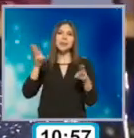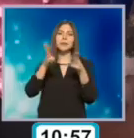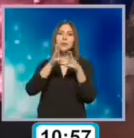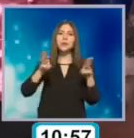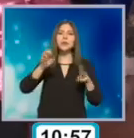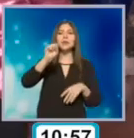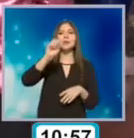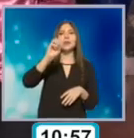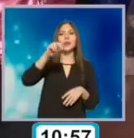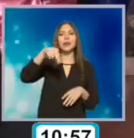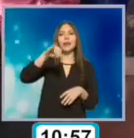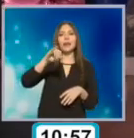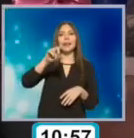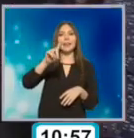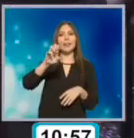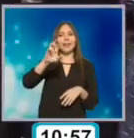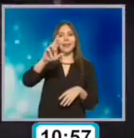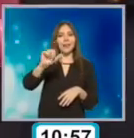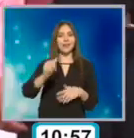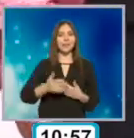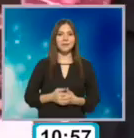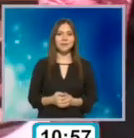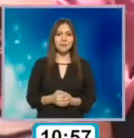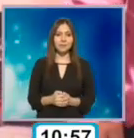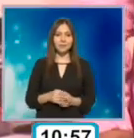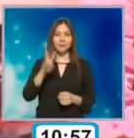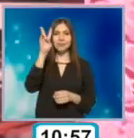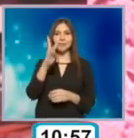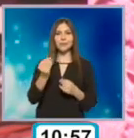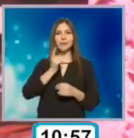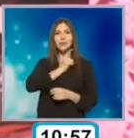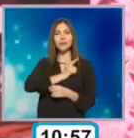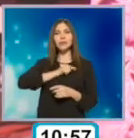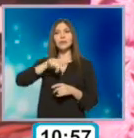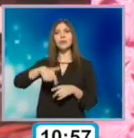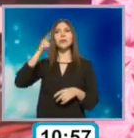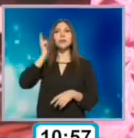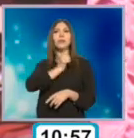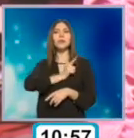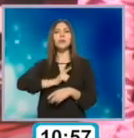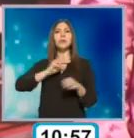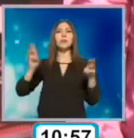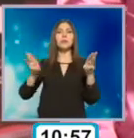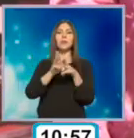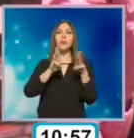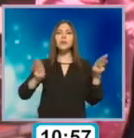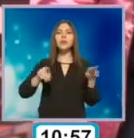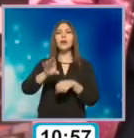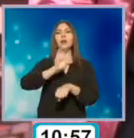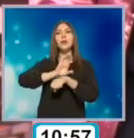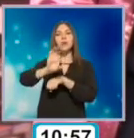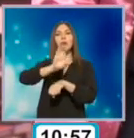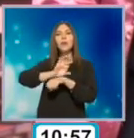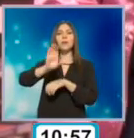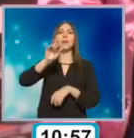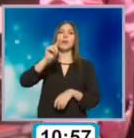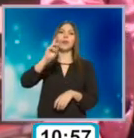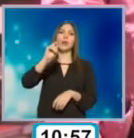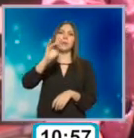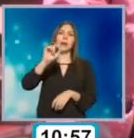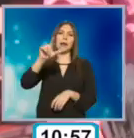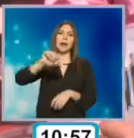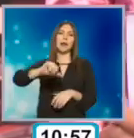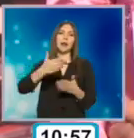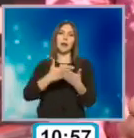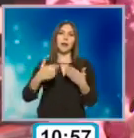sonidera. Así es, efectivamente. Bueno, pues nos da gusto que estén prendiéndose así aquí con la música tropical colombiana que les traemos hoy por la